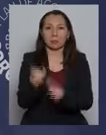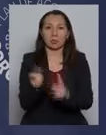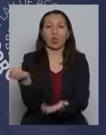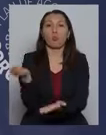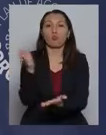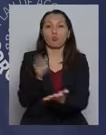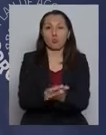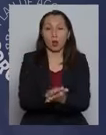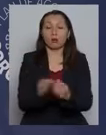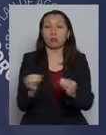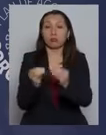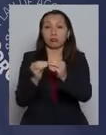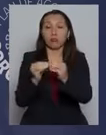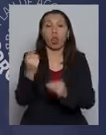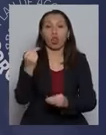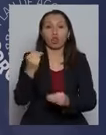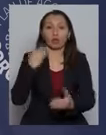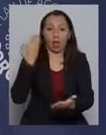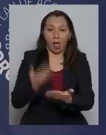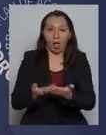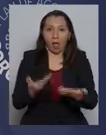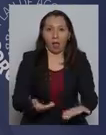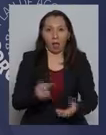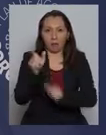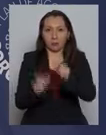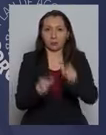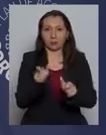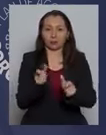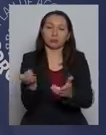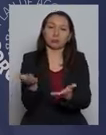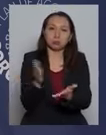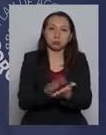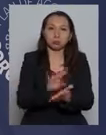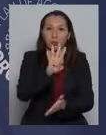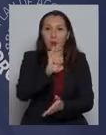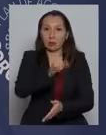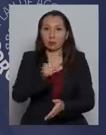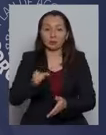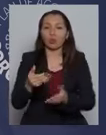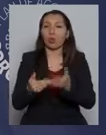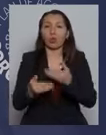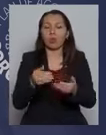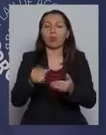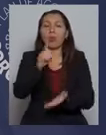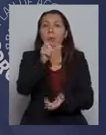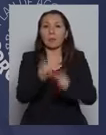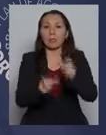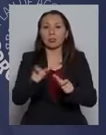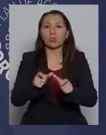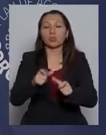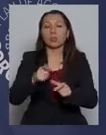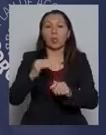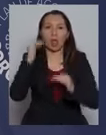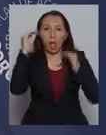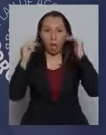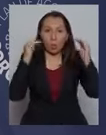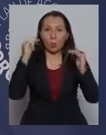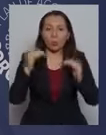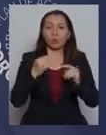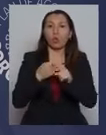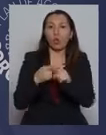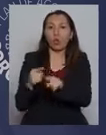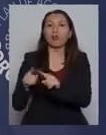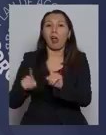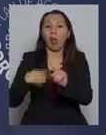fallecidos, acumulando un total de 12. Estos fallecidos corresponden a personas adultas con